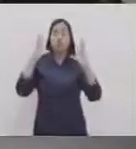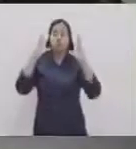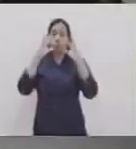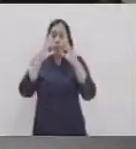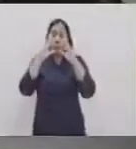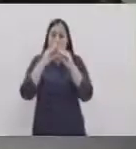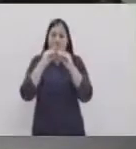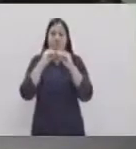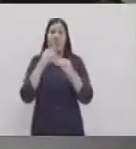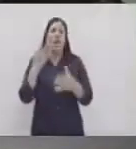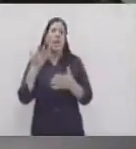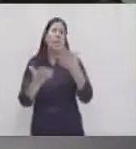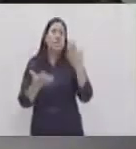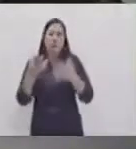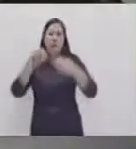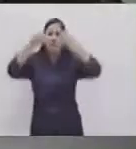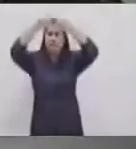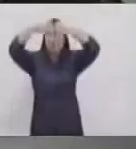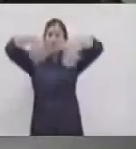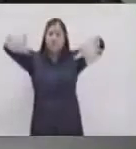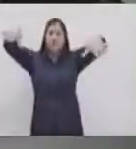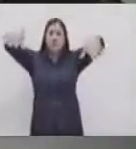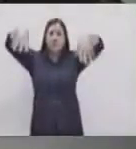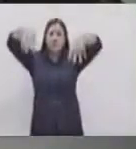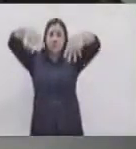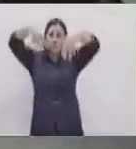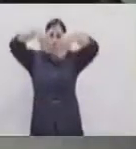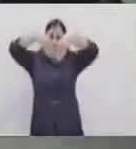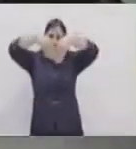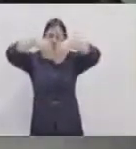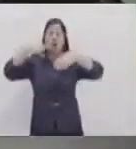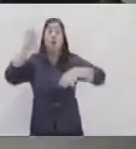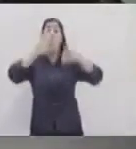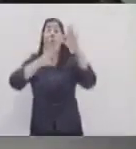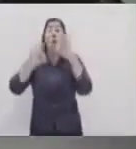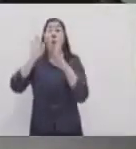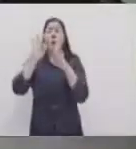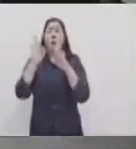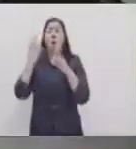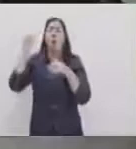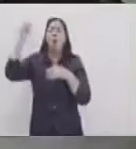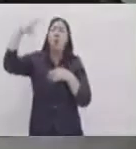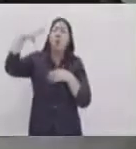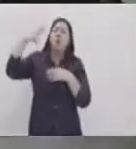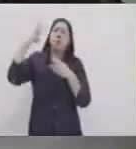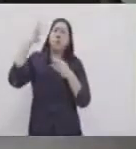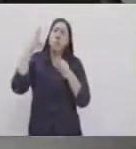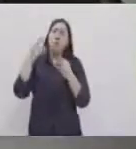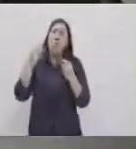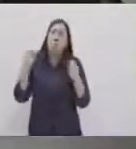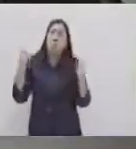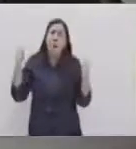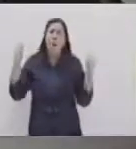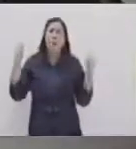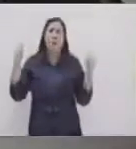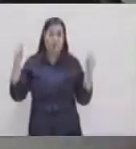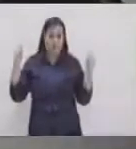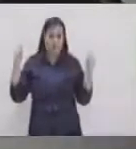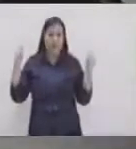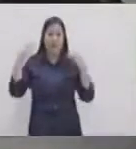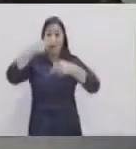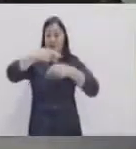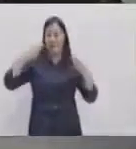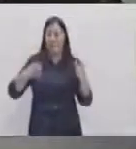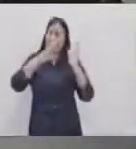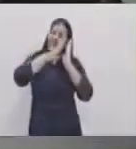habitación. Podemos cerrar un poco las cortinas o poner algo que deje una luz suave que entre a la habitación donde nosotros